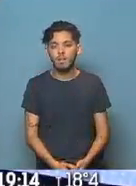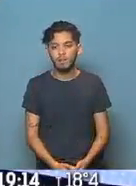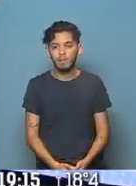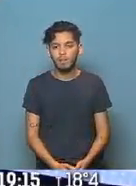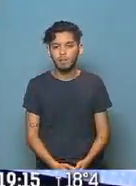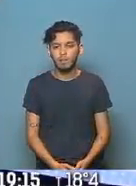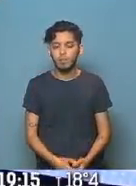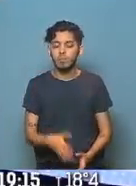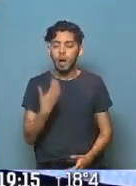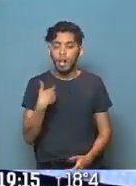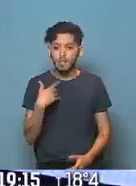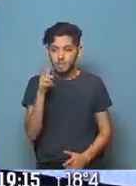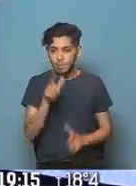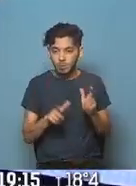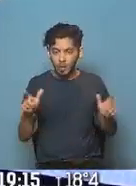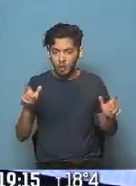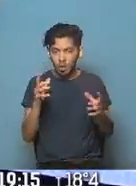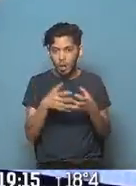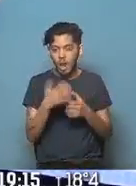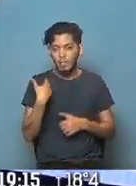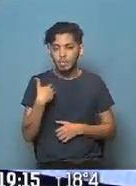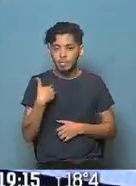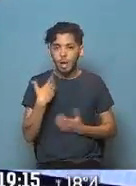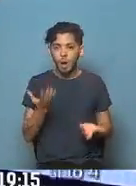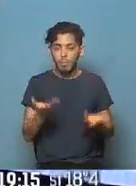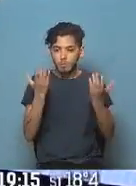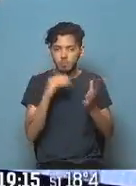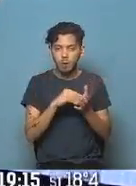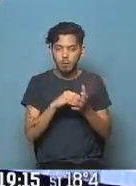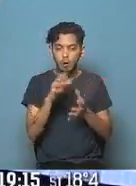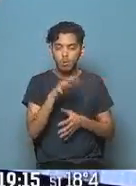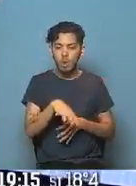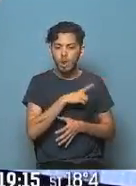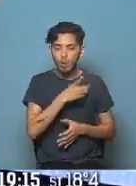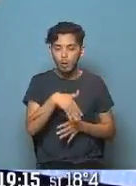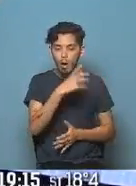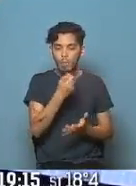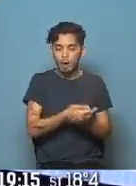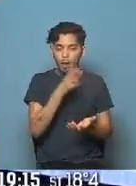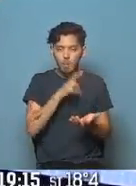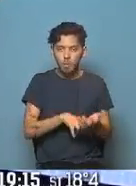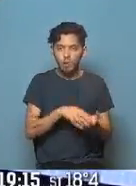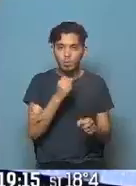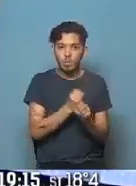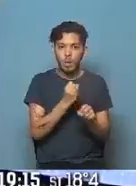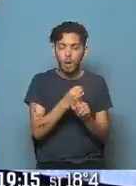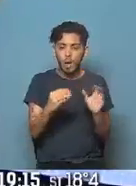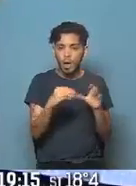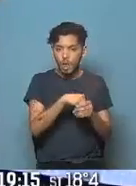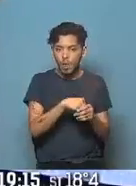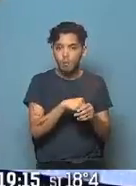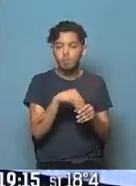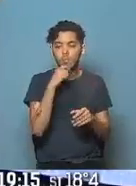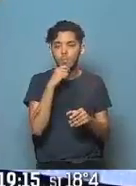los argentinos. Aumentan los rubros sobre los cuales se va a pagar impuesto a las ganancias para los trabajadores registrados.